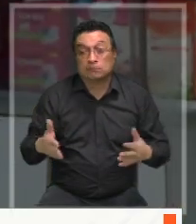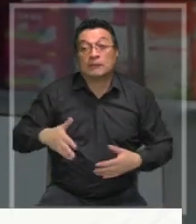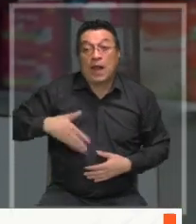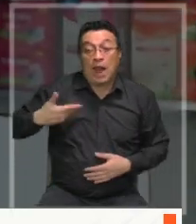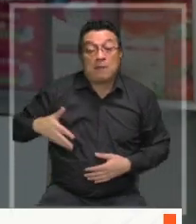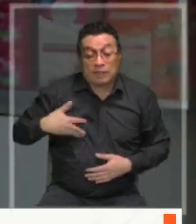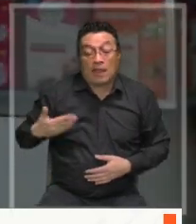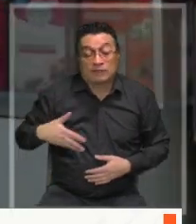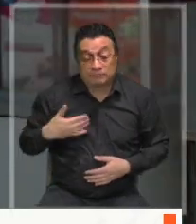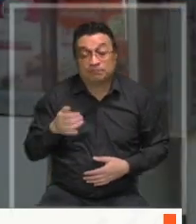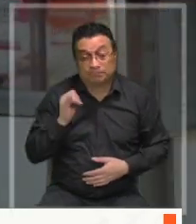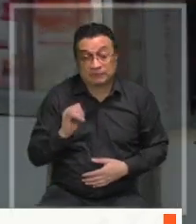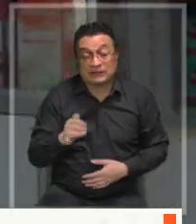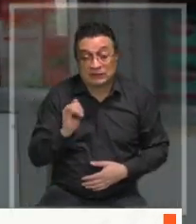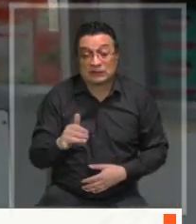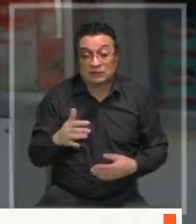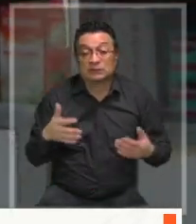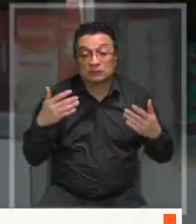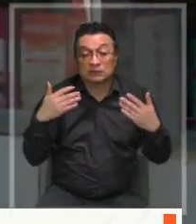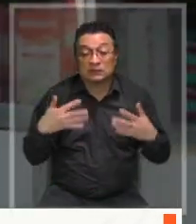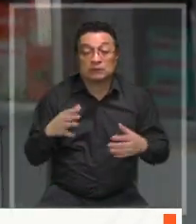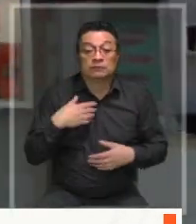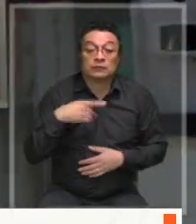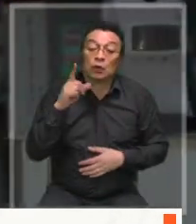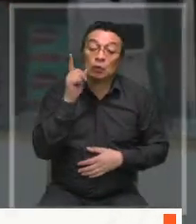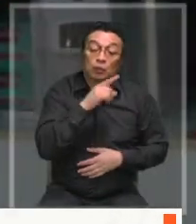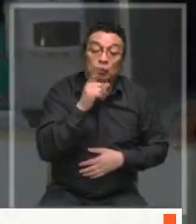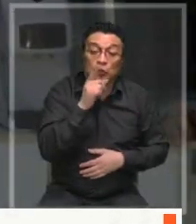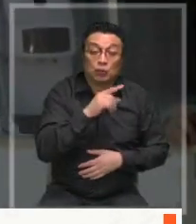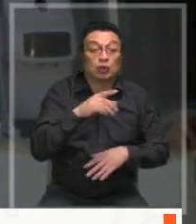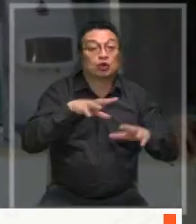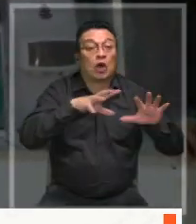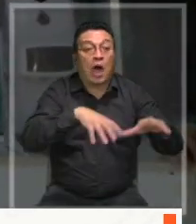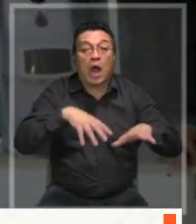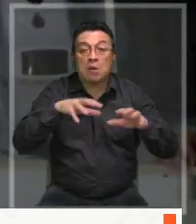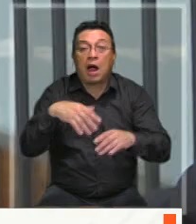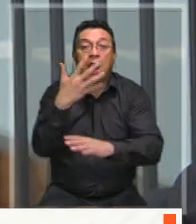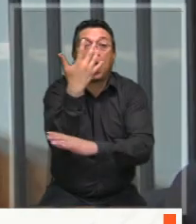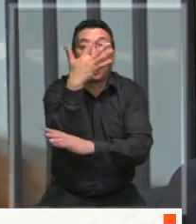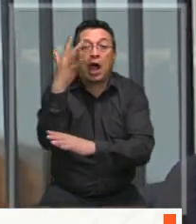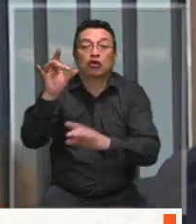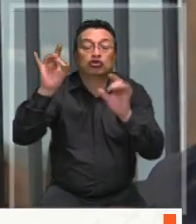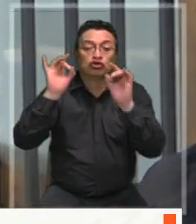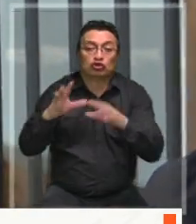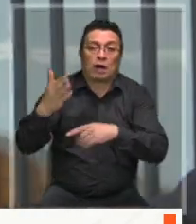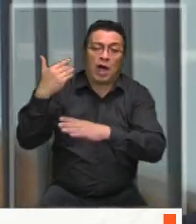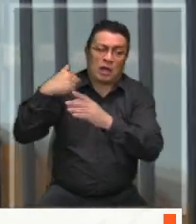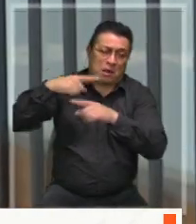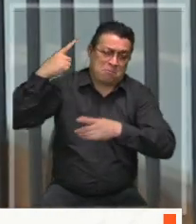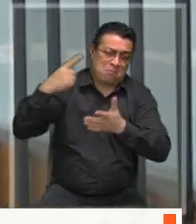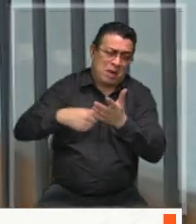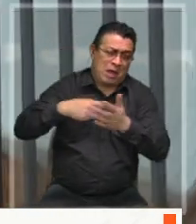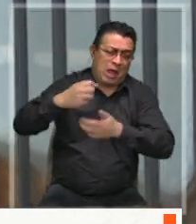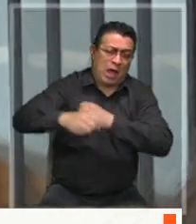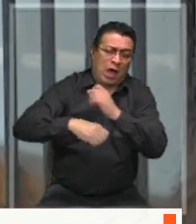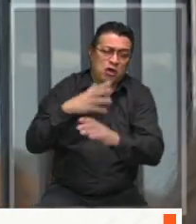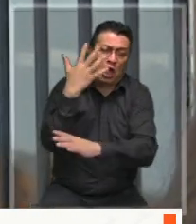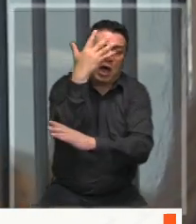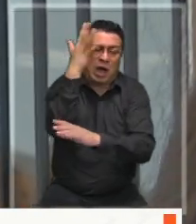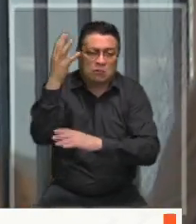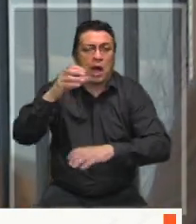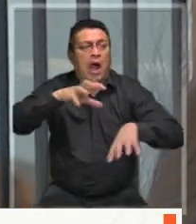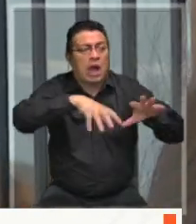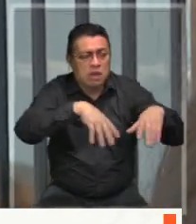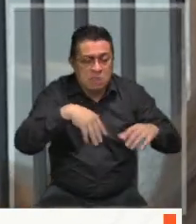Lamentablemente, porque ya es lo último fauna y árboles nativos que quedan. Milenarios en realidad, y todos los animales,